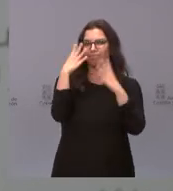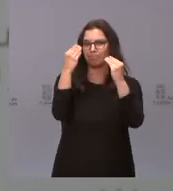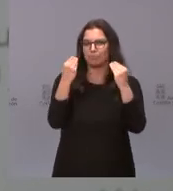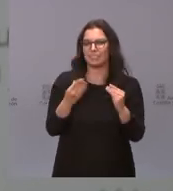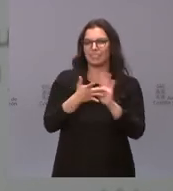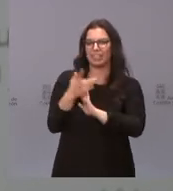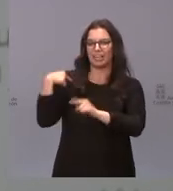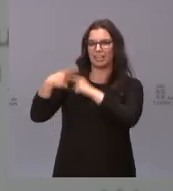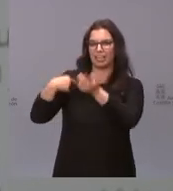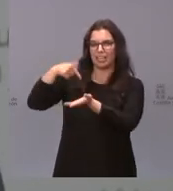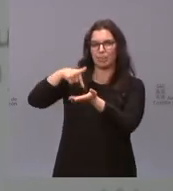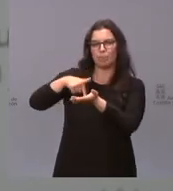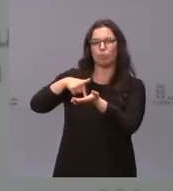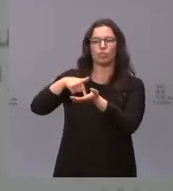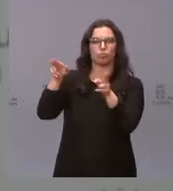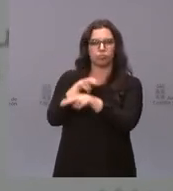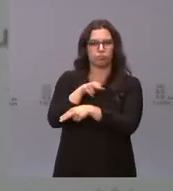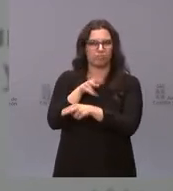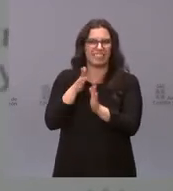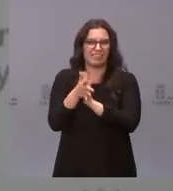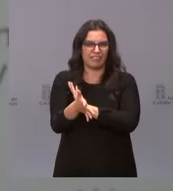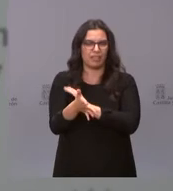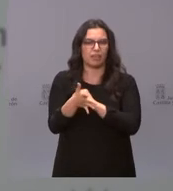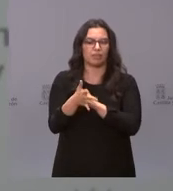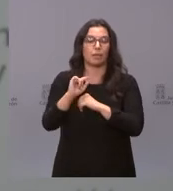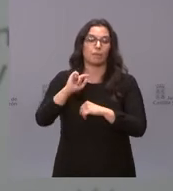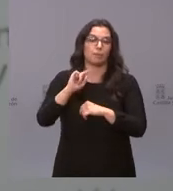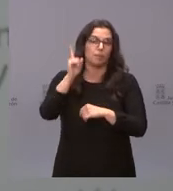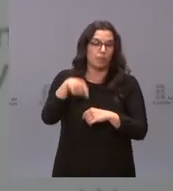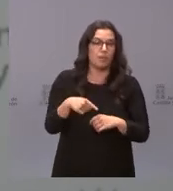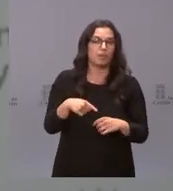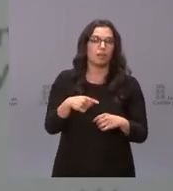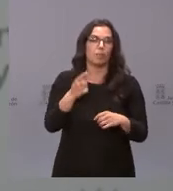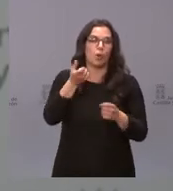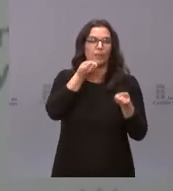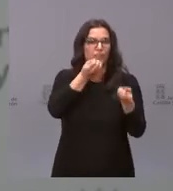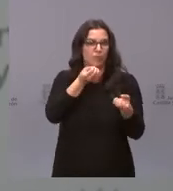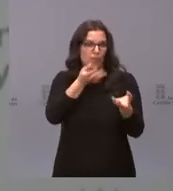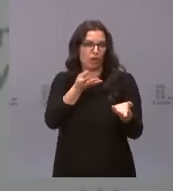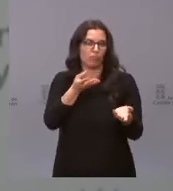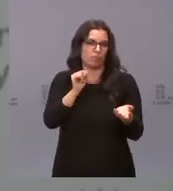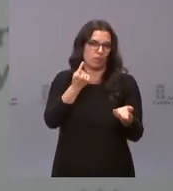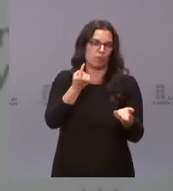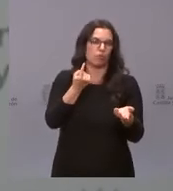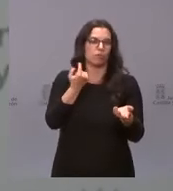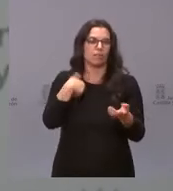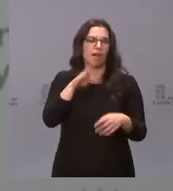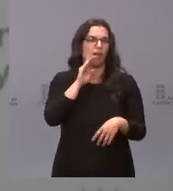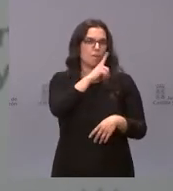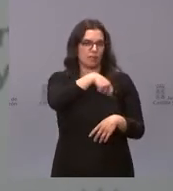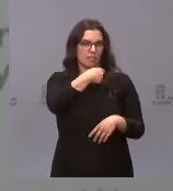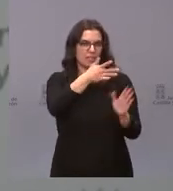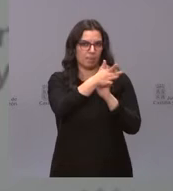este impuesto de sucesiones y donaciones y con carácter previo pues alguna información que ya adelantado el propio